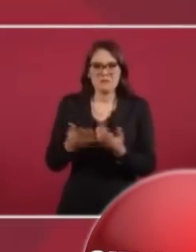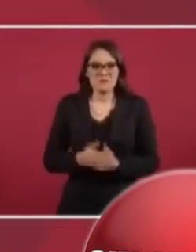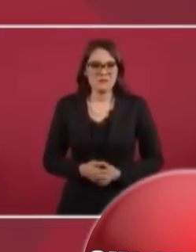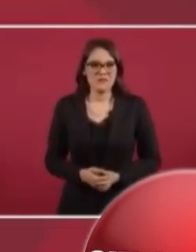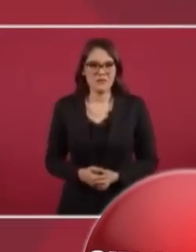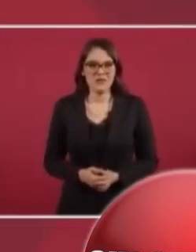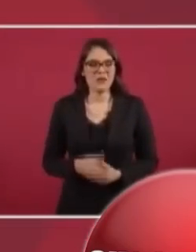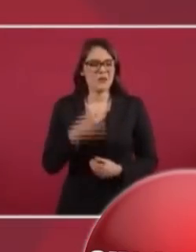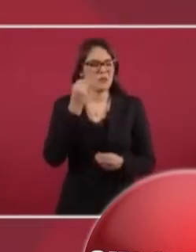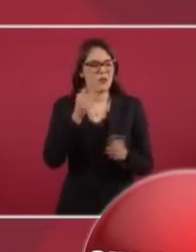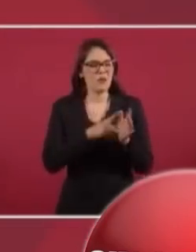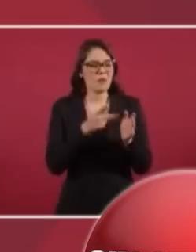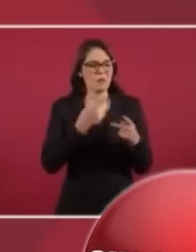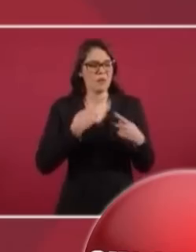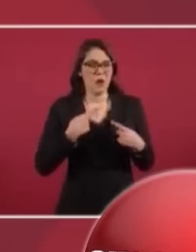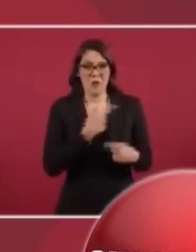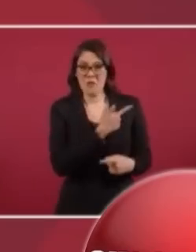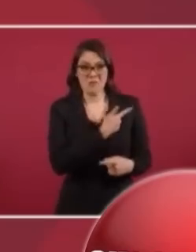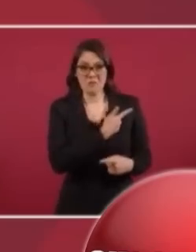Hay oposición